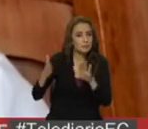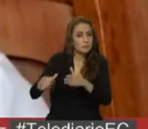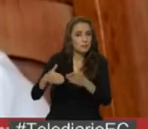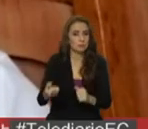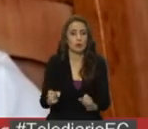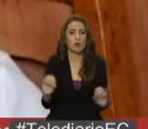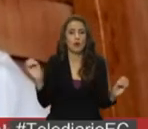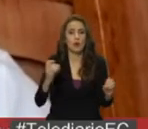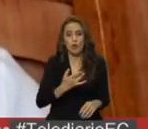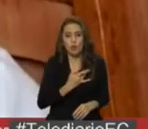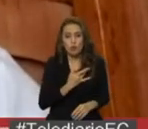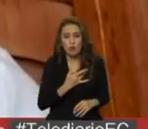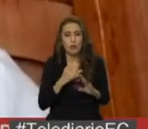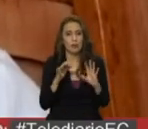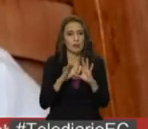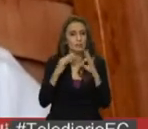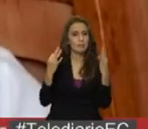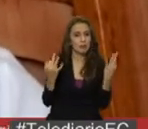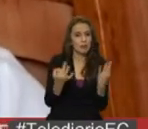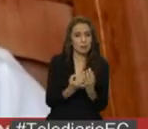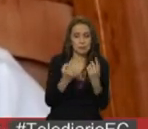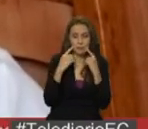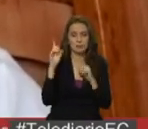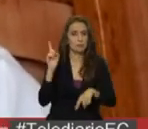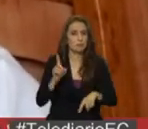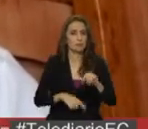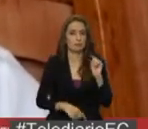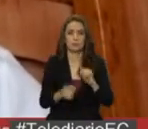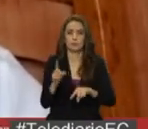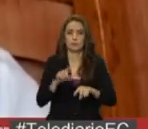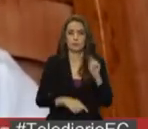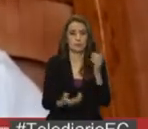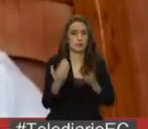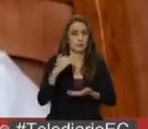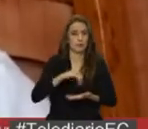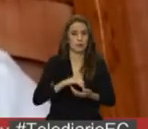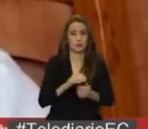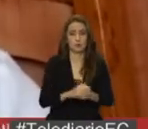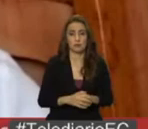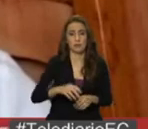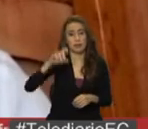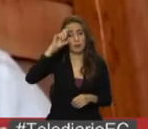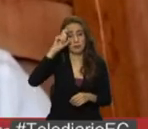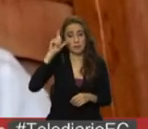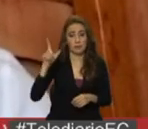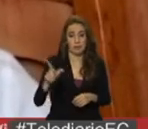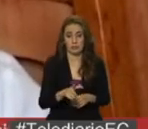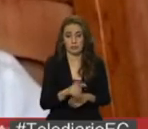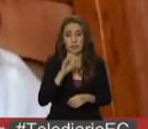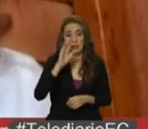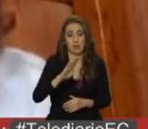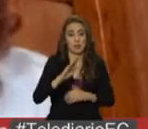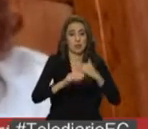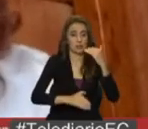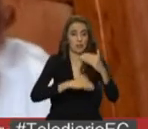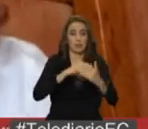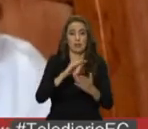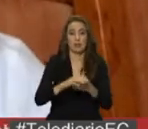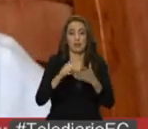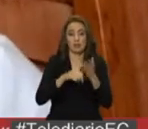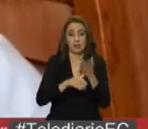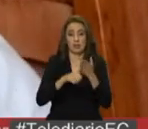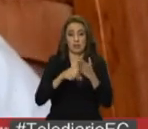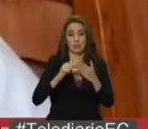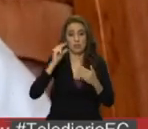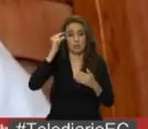de la ciudadanía, realmente no podemos permitirlo. La Fiscalía General del Estado, el Ministerio de Gobierno con